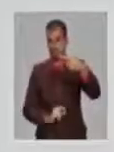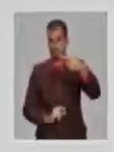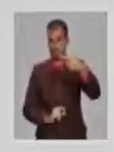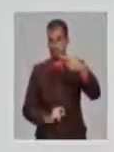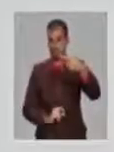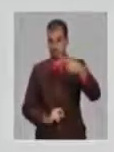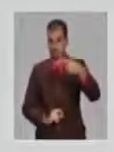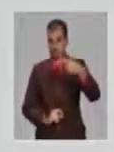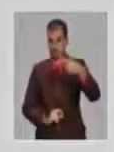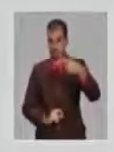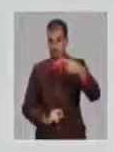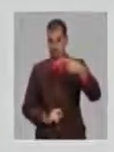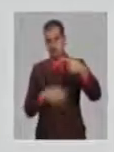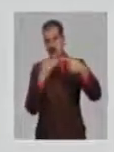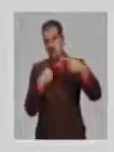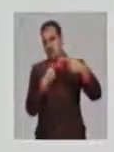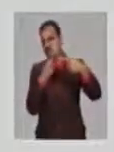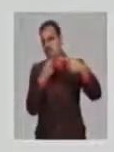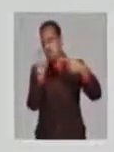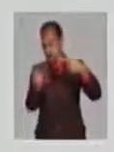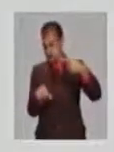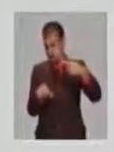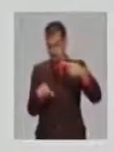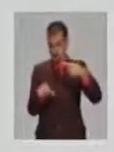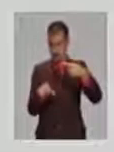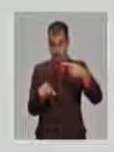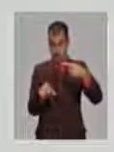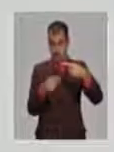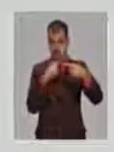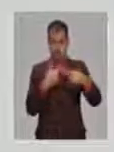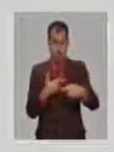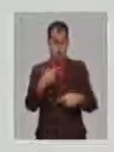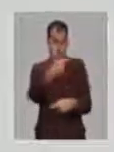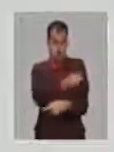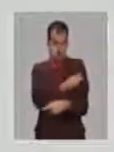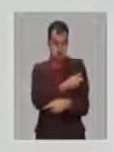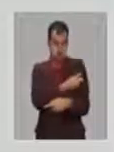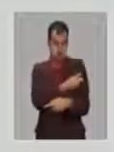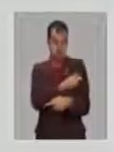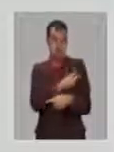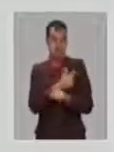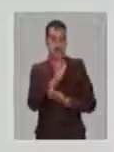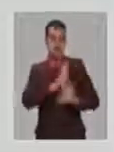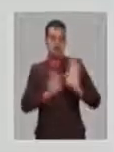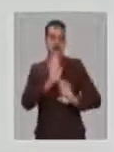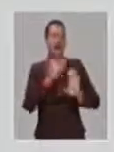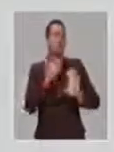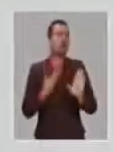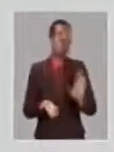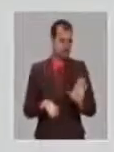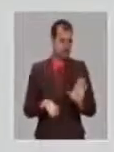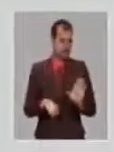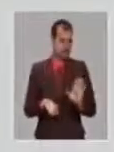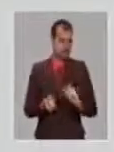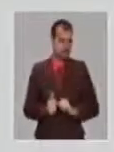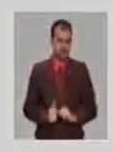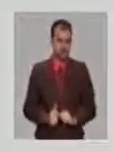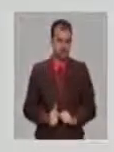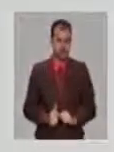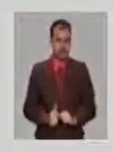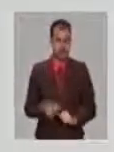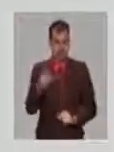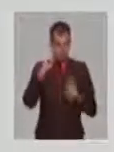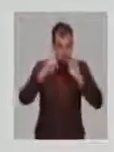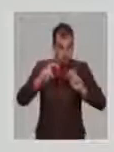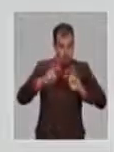vacunal evitar que el individuo desarrolle una enfermedad sintomática por SARS-CoV-2. En estos estudios resulta una exigencia también